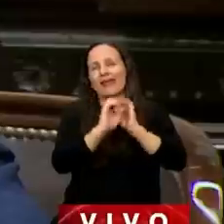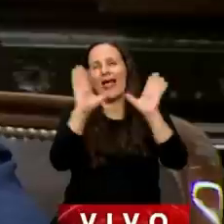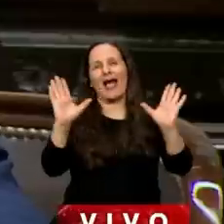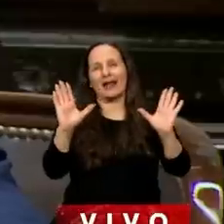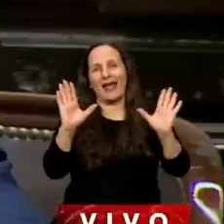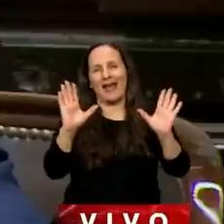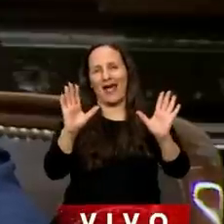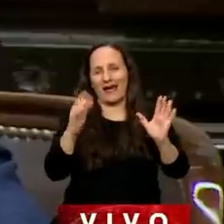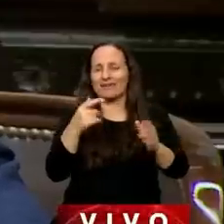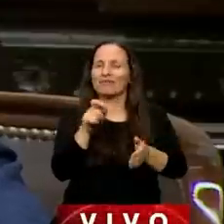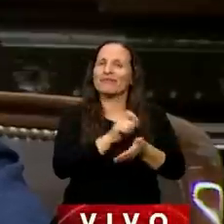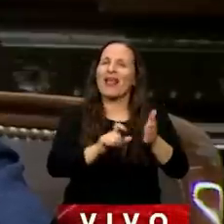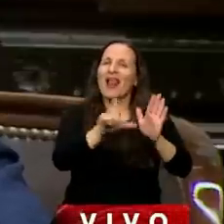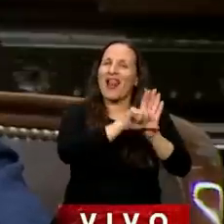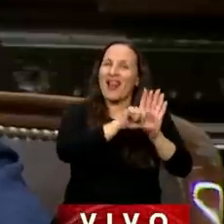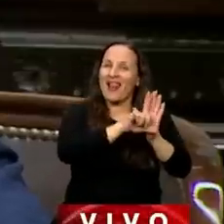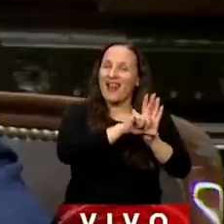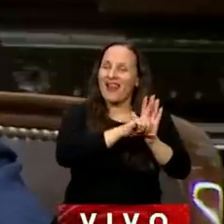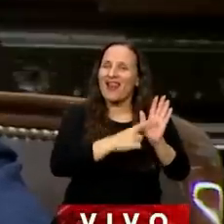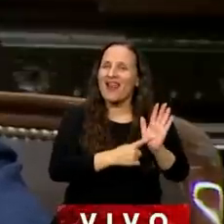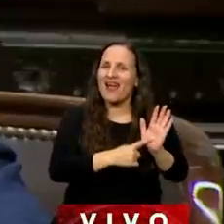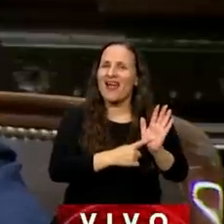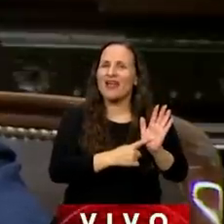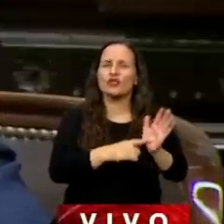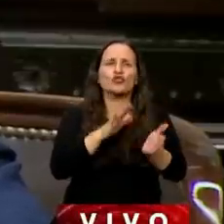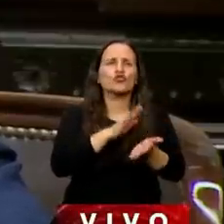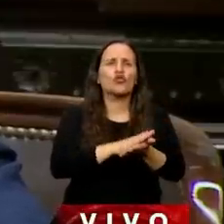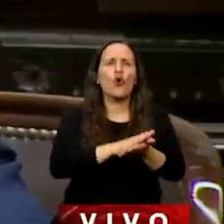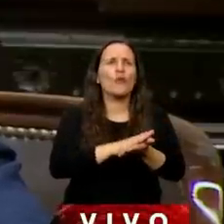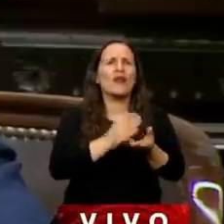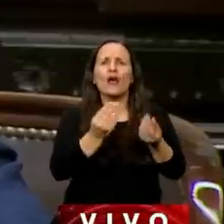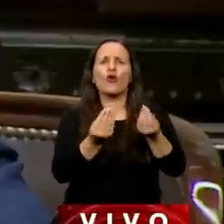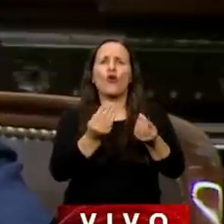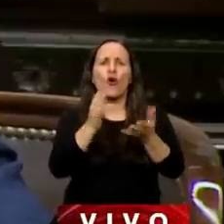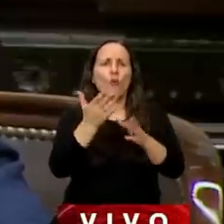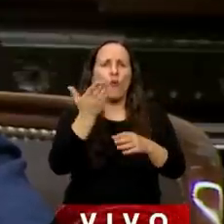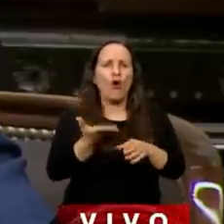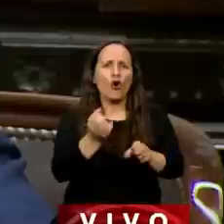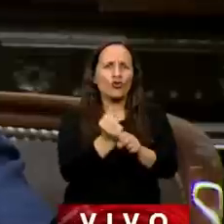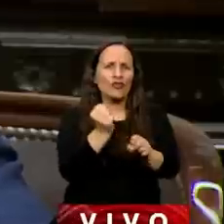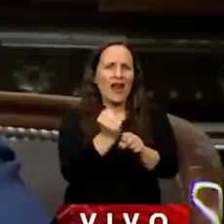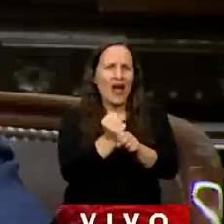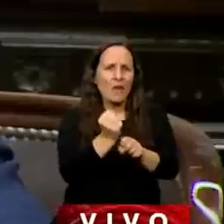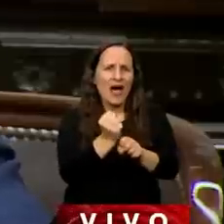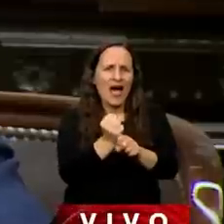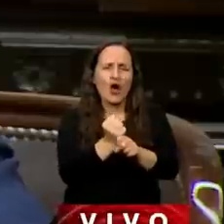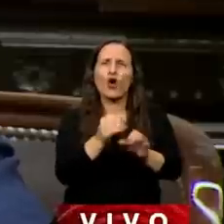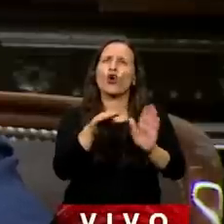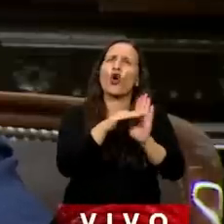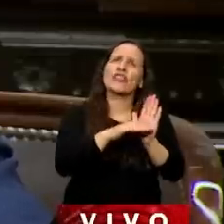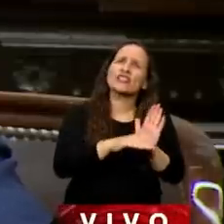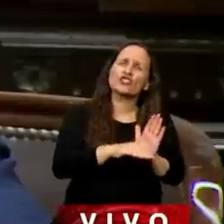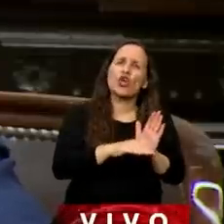estamos legislando sobre ni las condiciones de trabajo, ni estamos legislando sobre